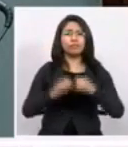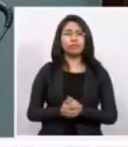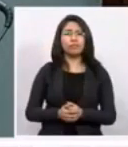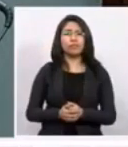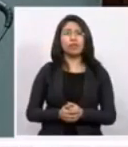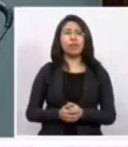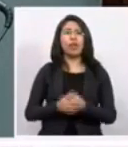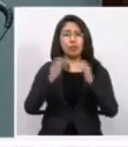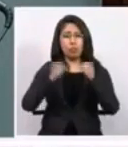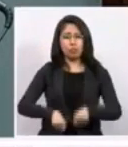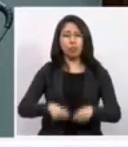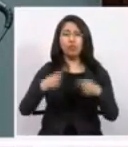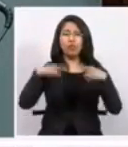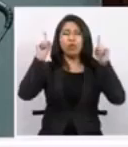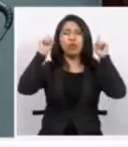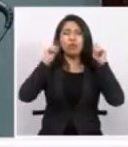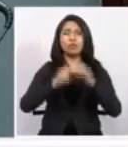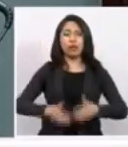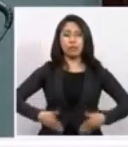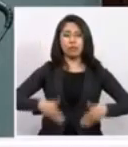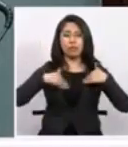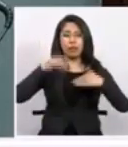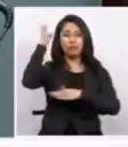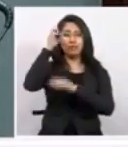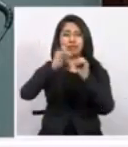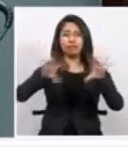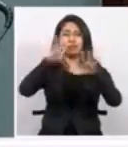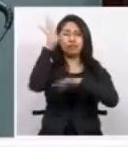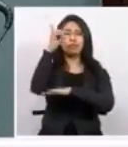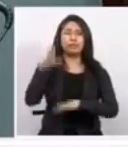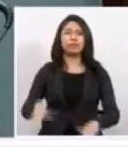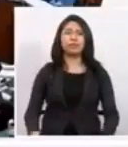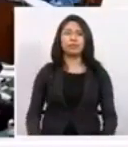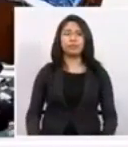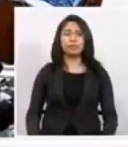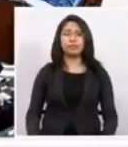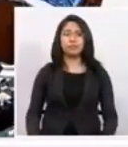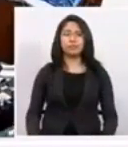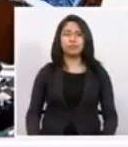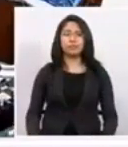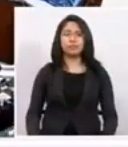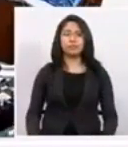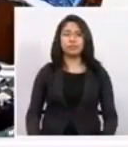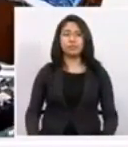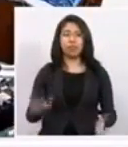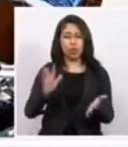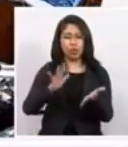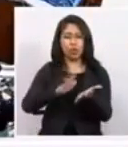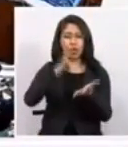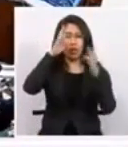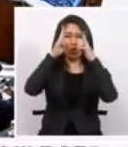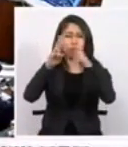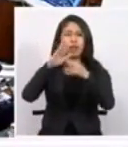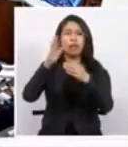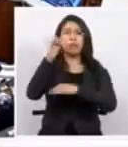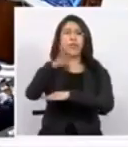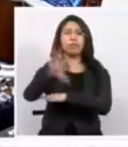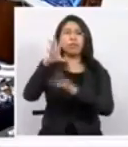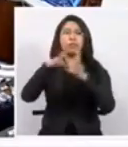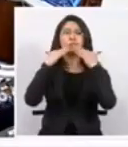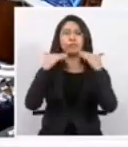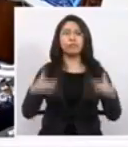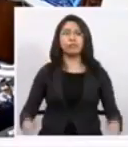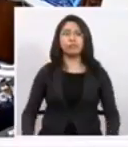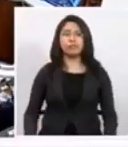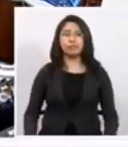Vamos a salir adelante. ¡Que viva el Estado Plurinacional de Bolivia! ¡Honor y gloria al pueblo boliviano! Muchas gracias.